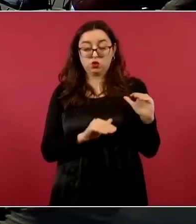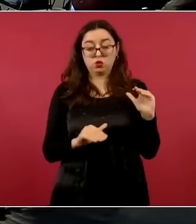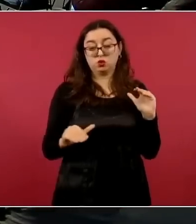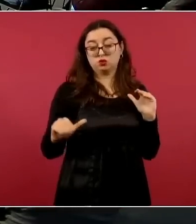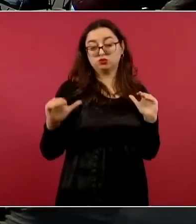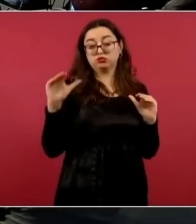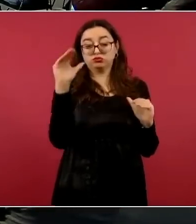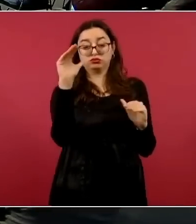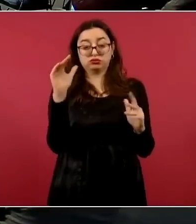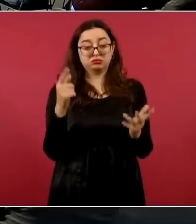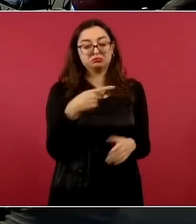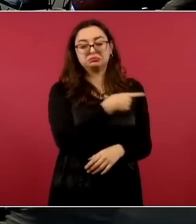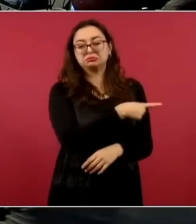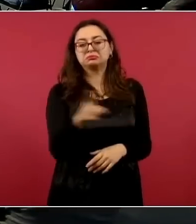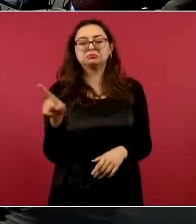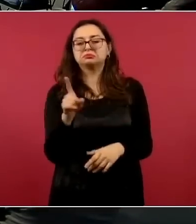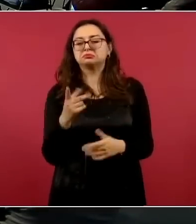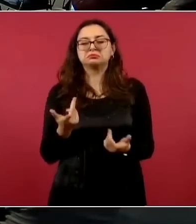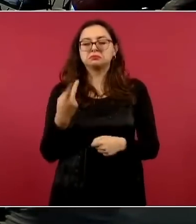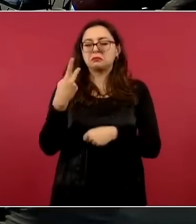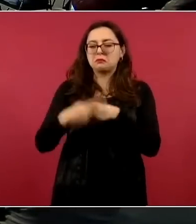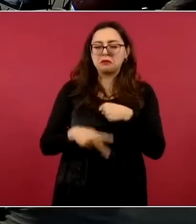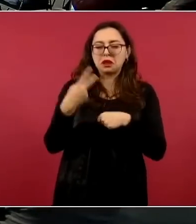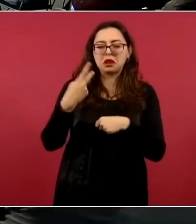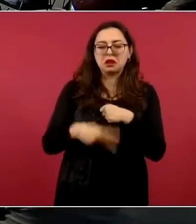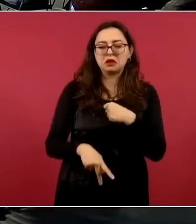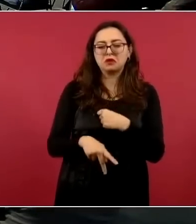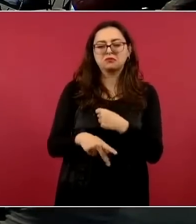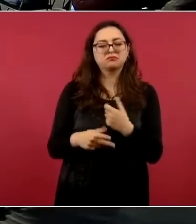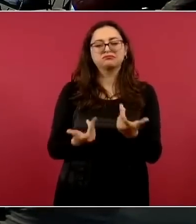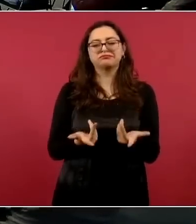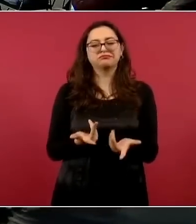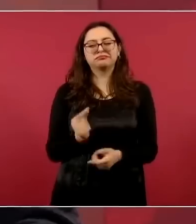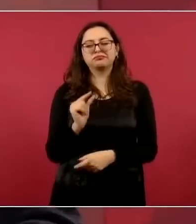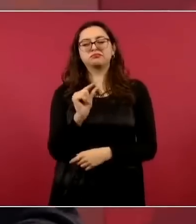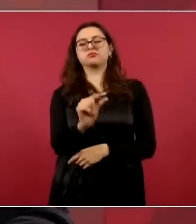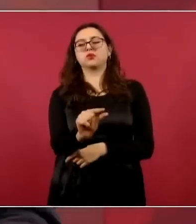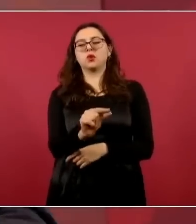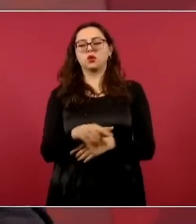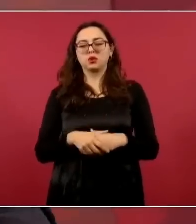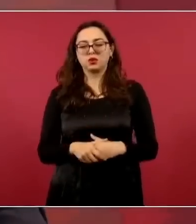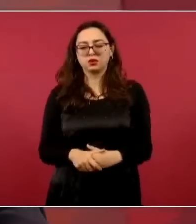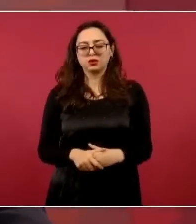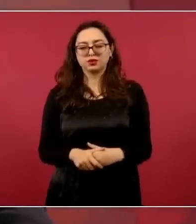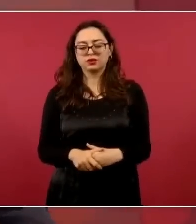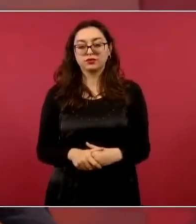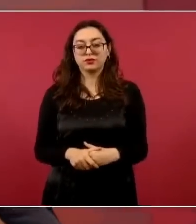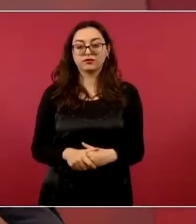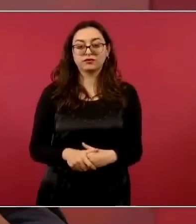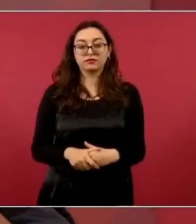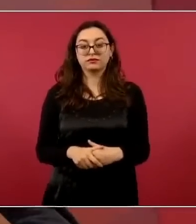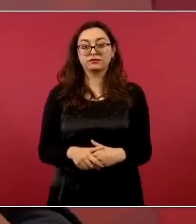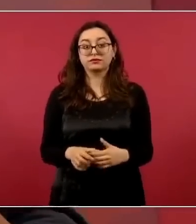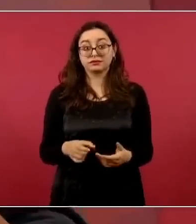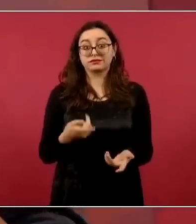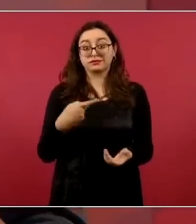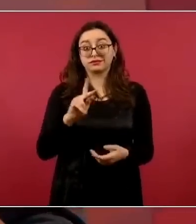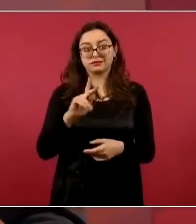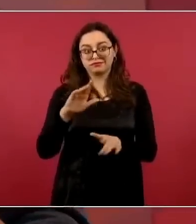son más blancos para desestabilizar, porque son famosos,